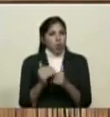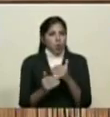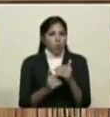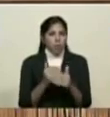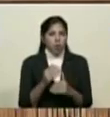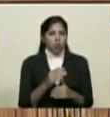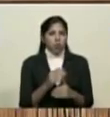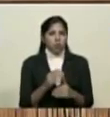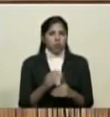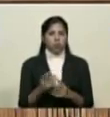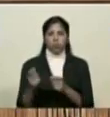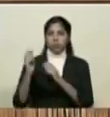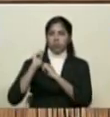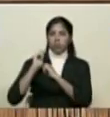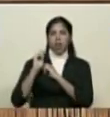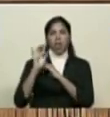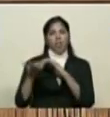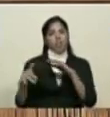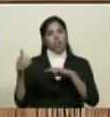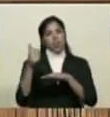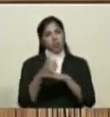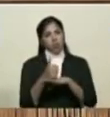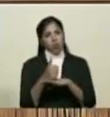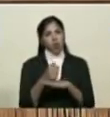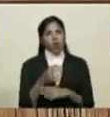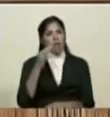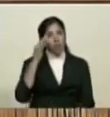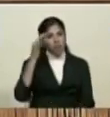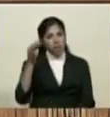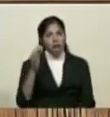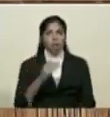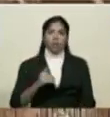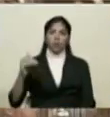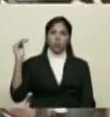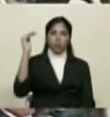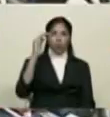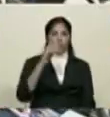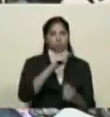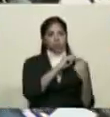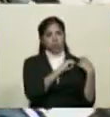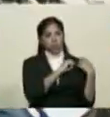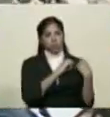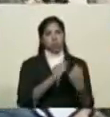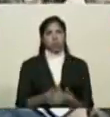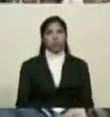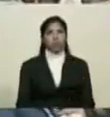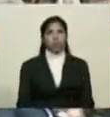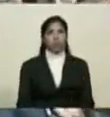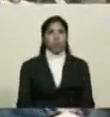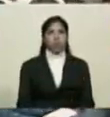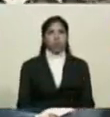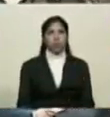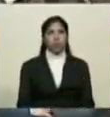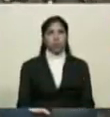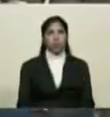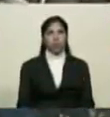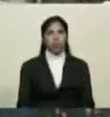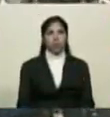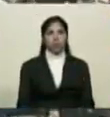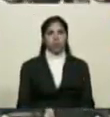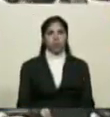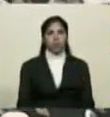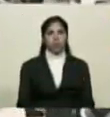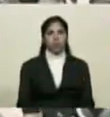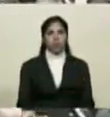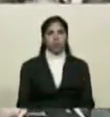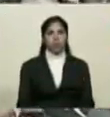generales, directores de línea, fiscalías superiores. No solo eso, sino también